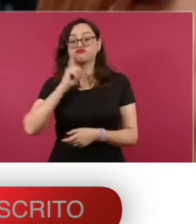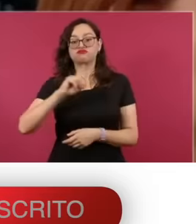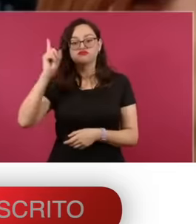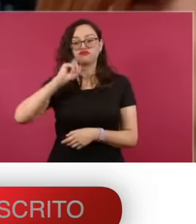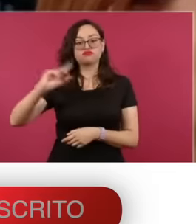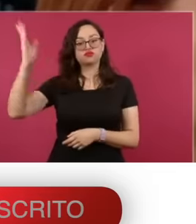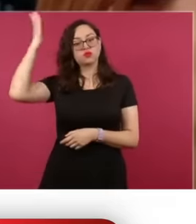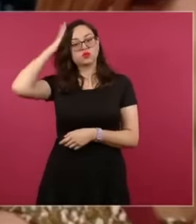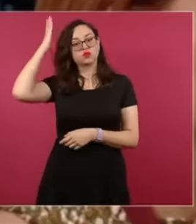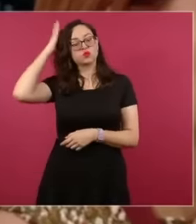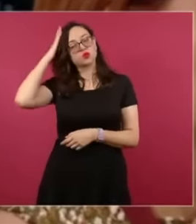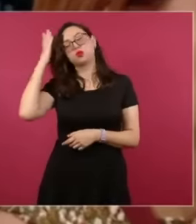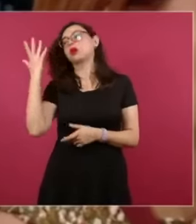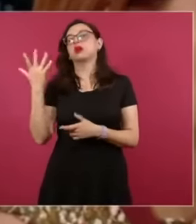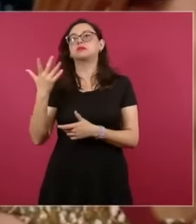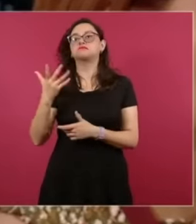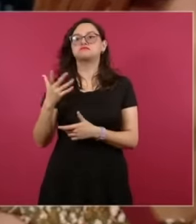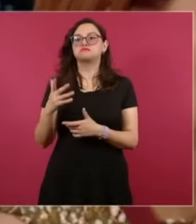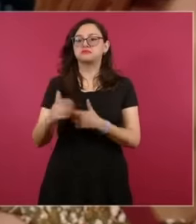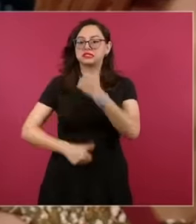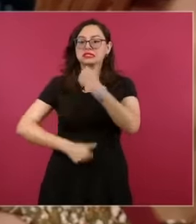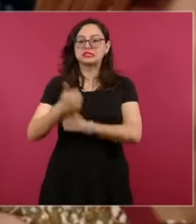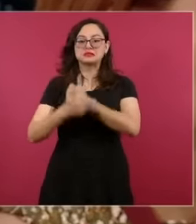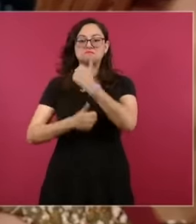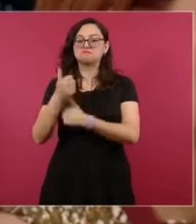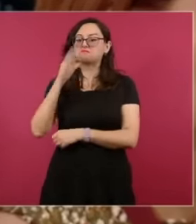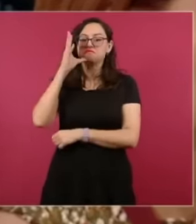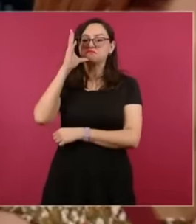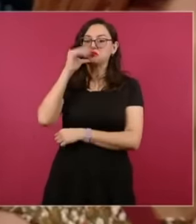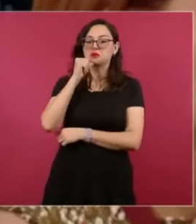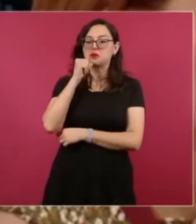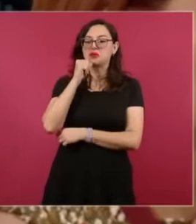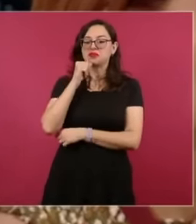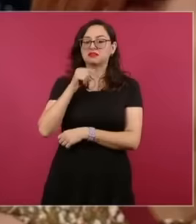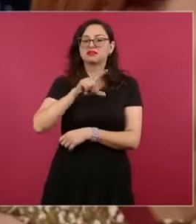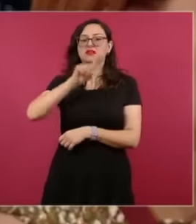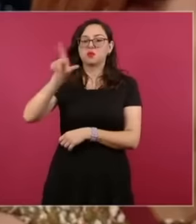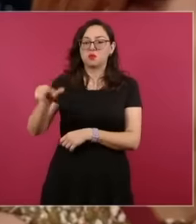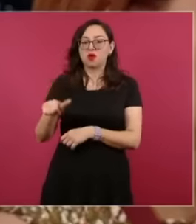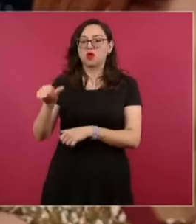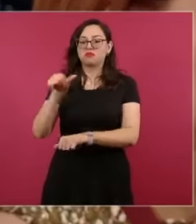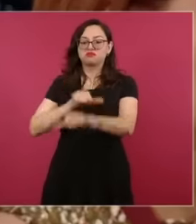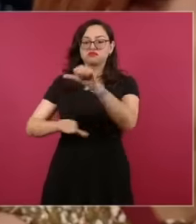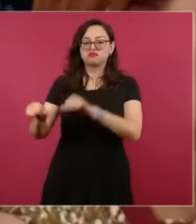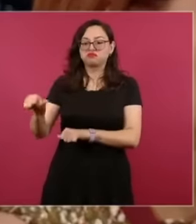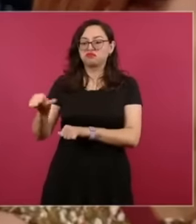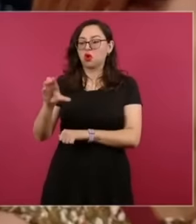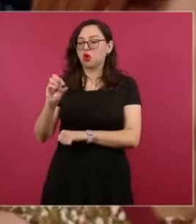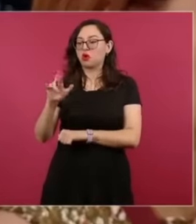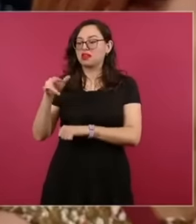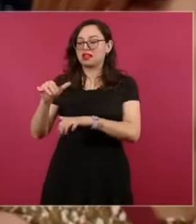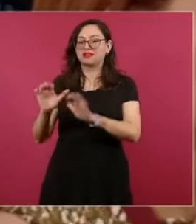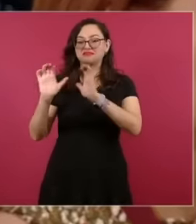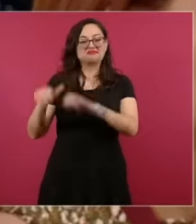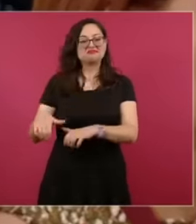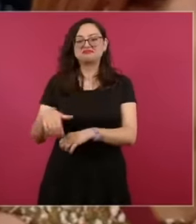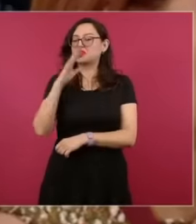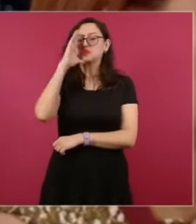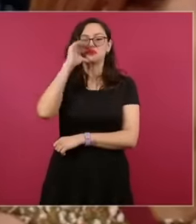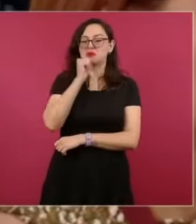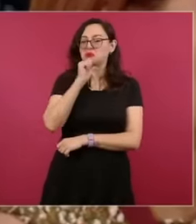María Corina Machado, y después el impedimento de la inscripción de quien fue designada para sustituirla, Corina Yoris. Además,